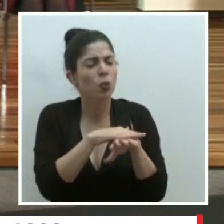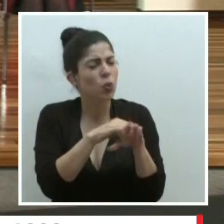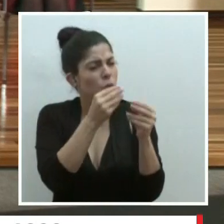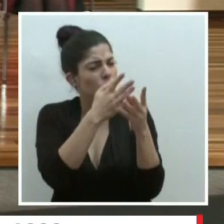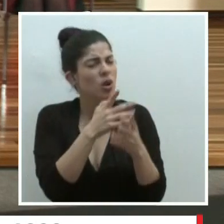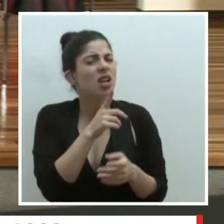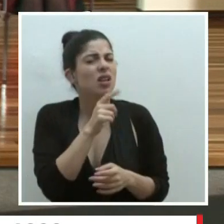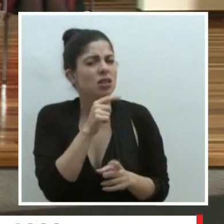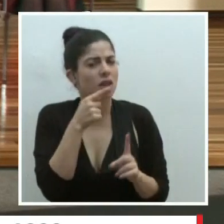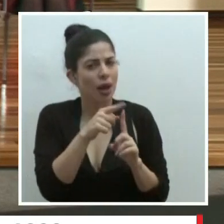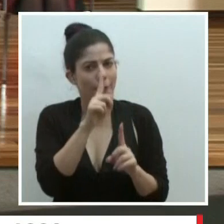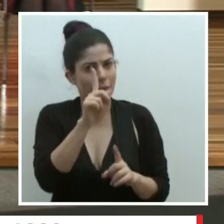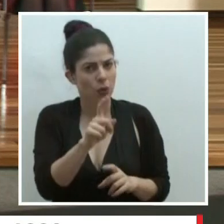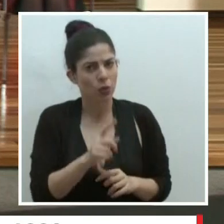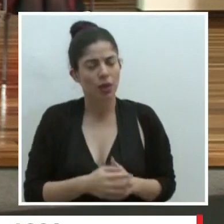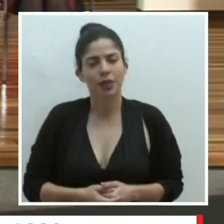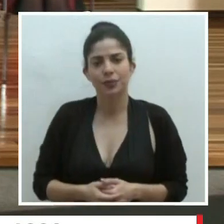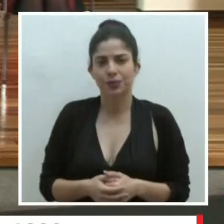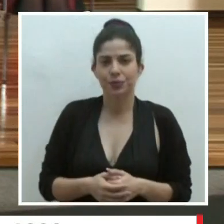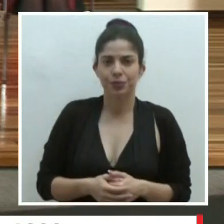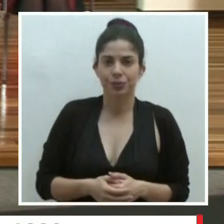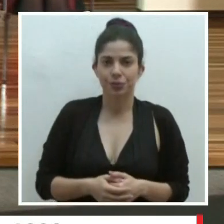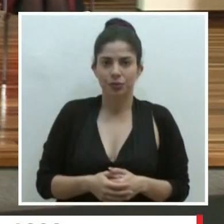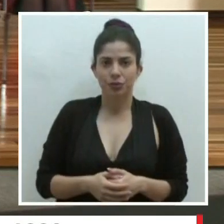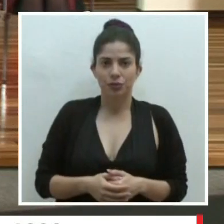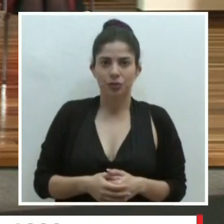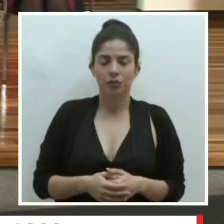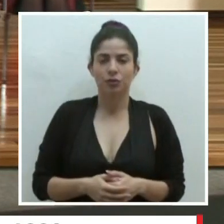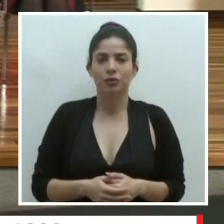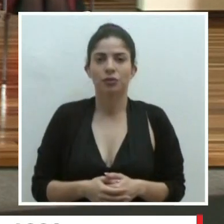quién va dirigida su consulta.